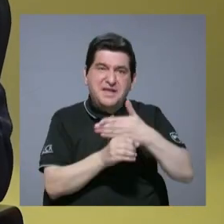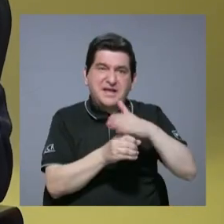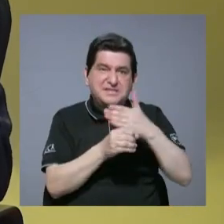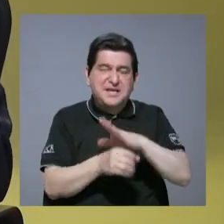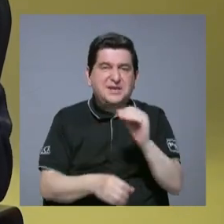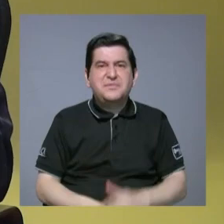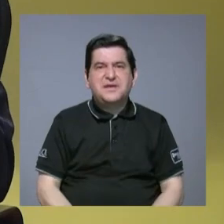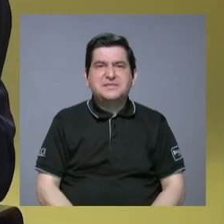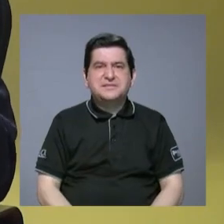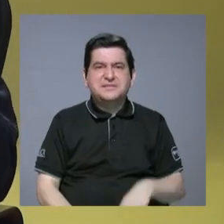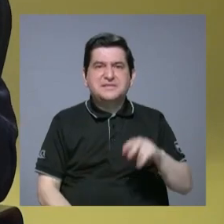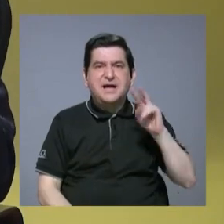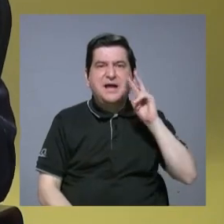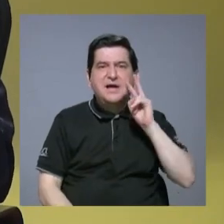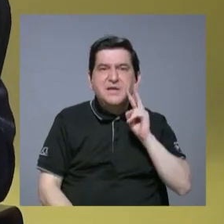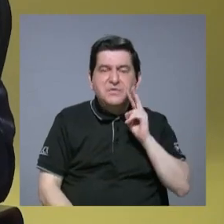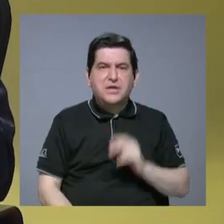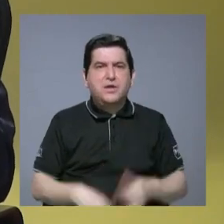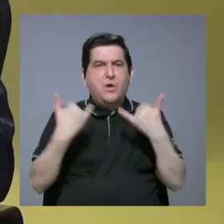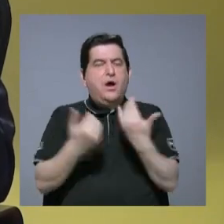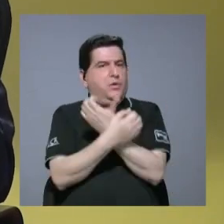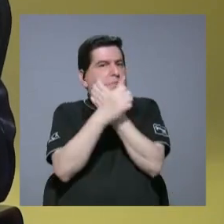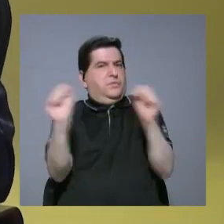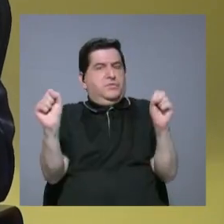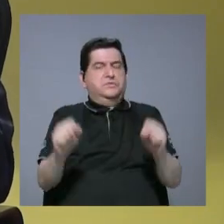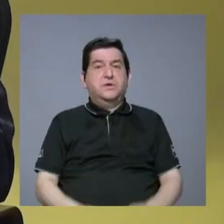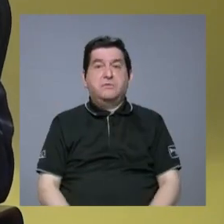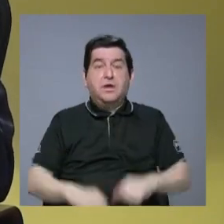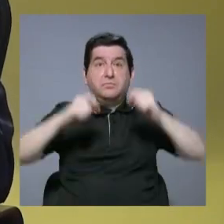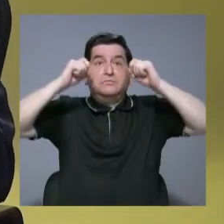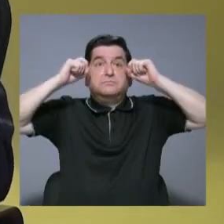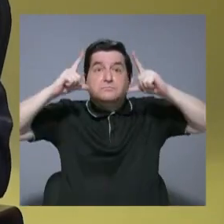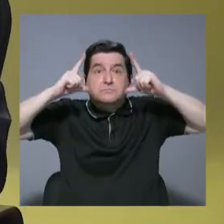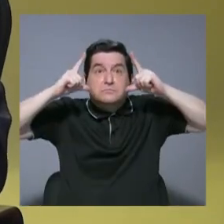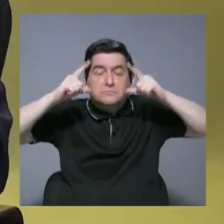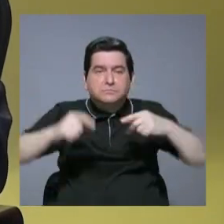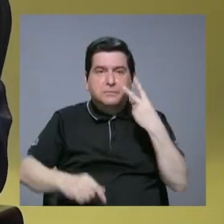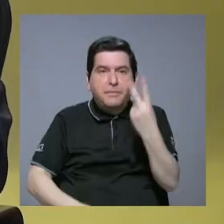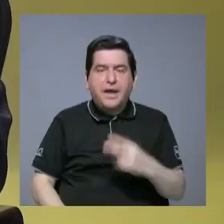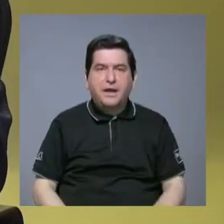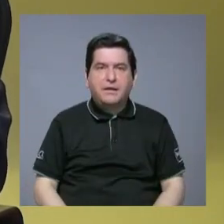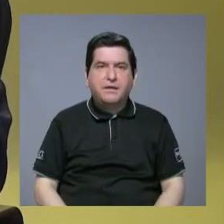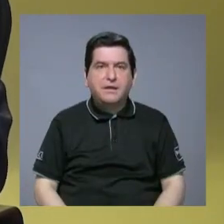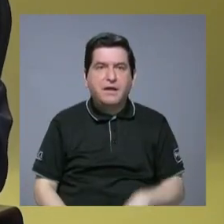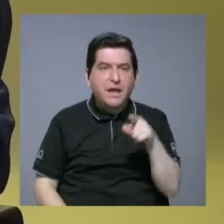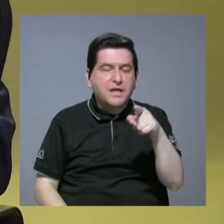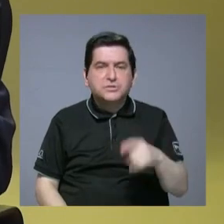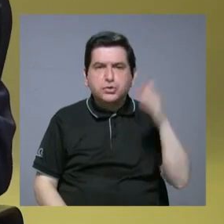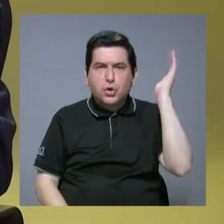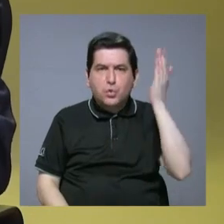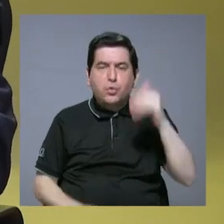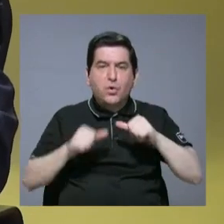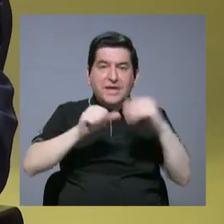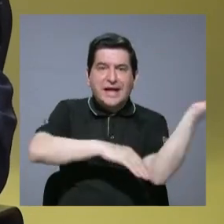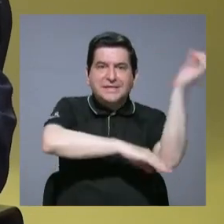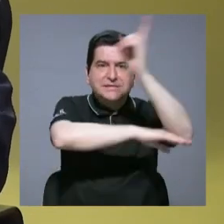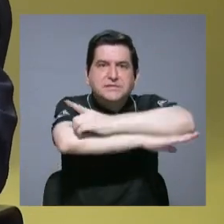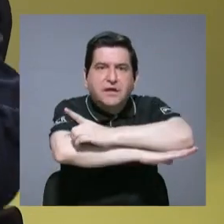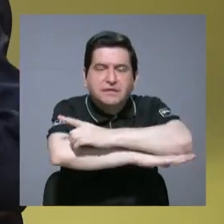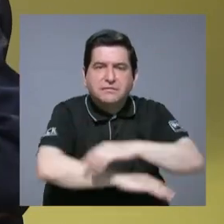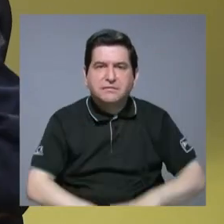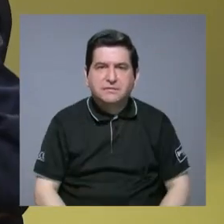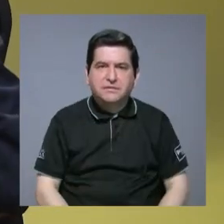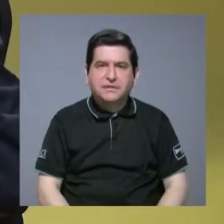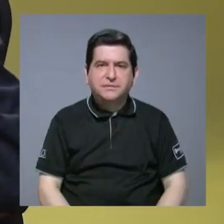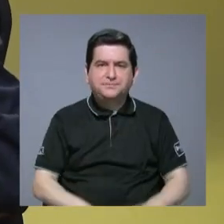es imposible, y era muy dramático ver ese discurso. Y luego, al día siguiente,